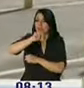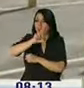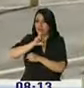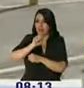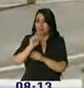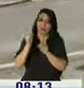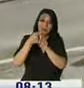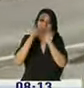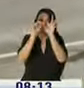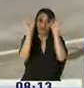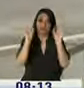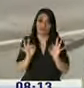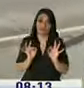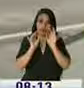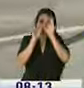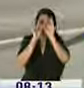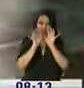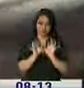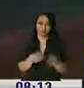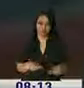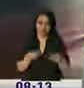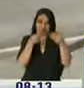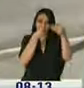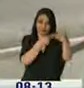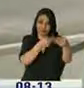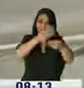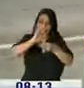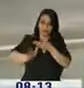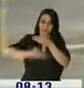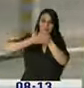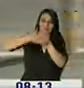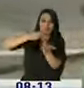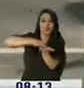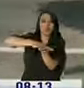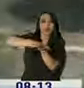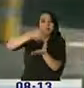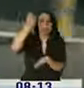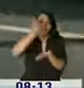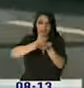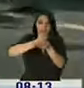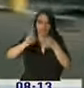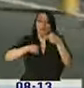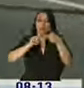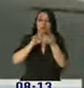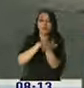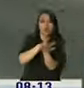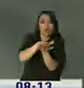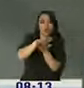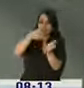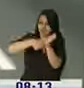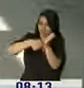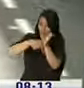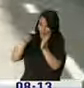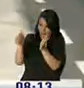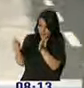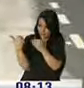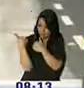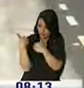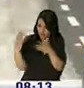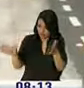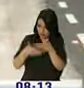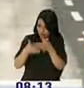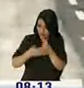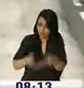el formulario, adicionalmente con copia de la matrícula y copia de la cédula de la persona que va a estar a cargo del